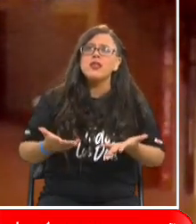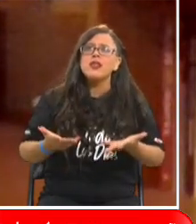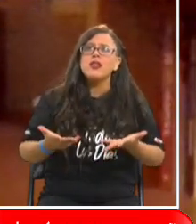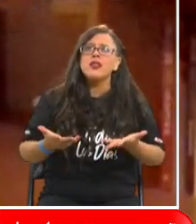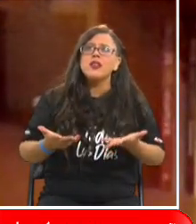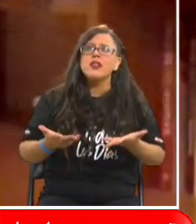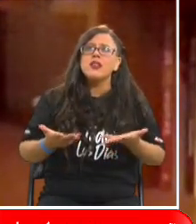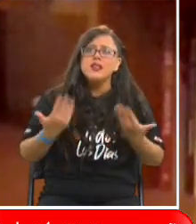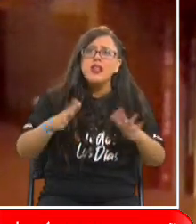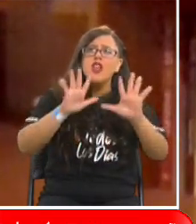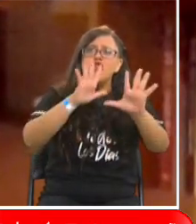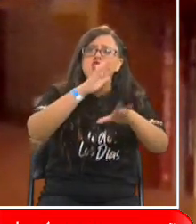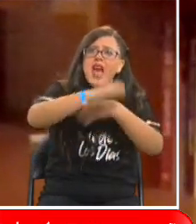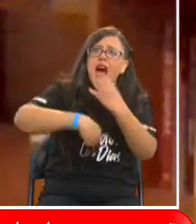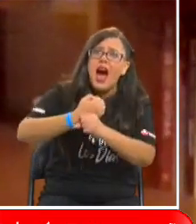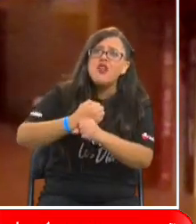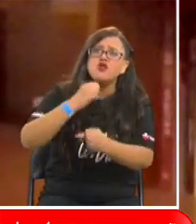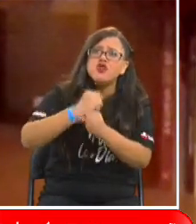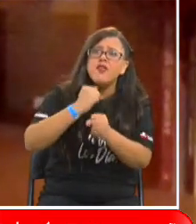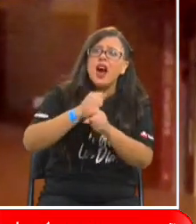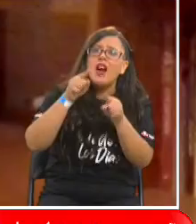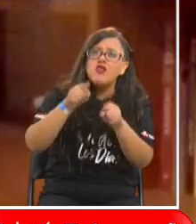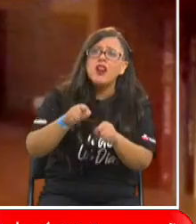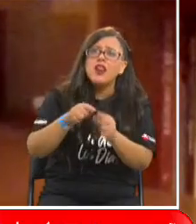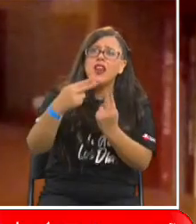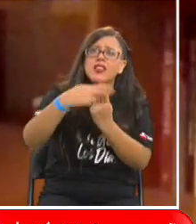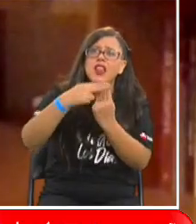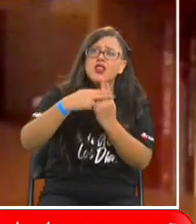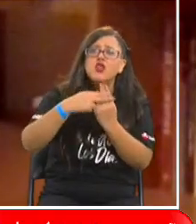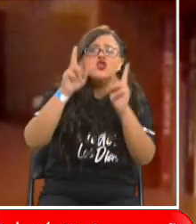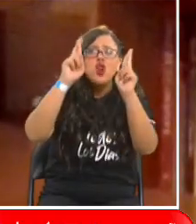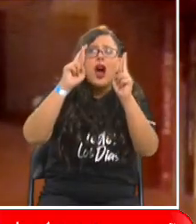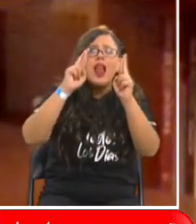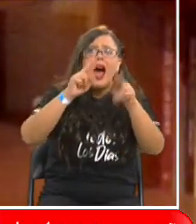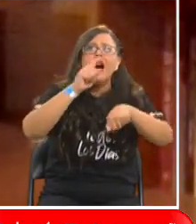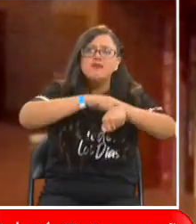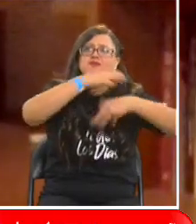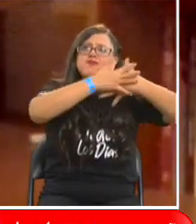ya llevo 10 años en el instituto y creo que sean muchos más.